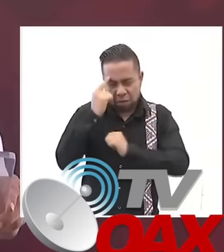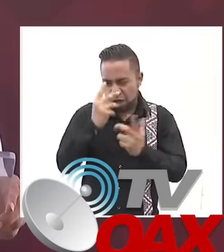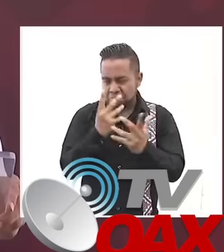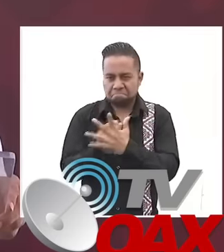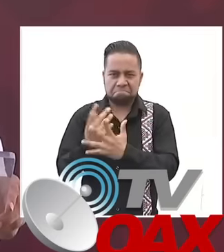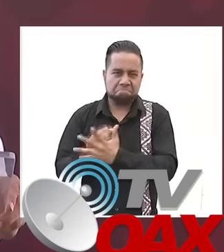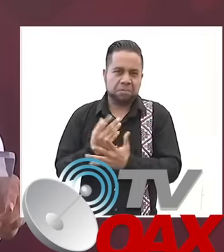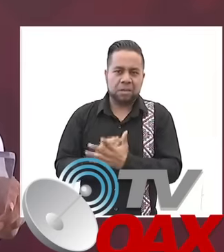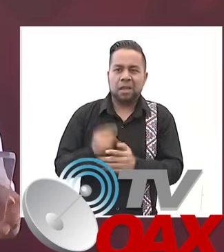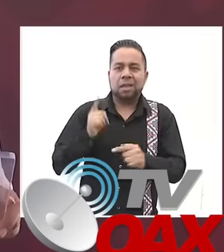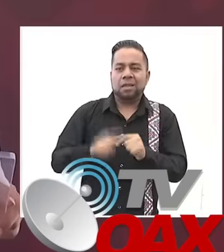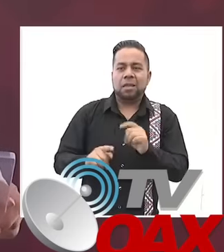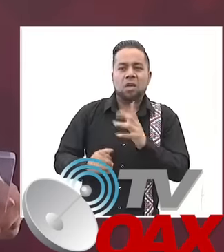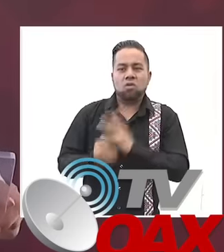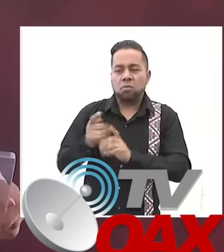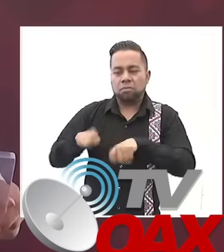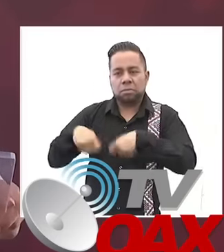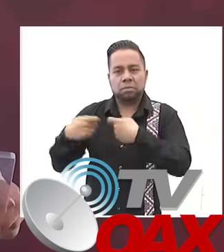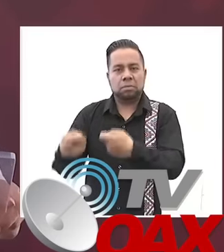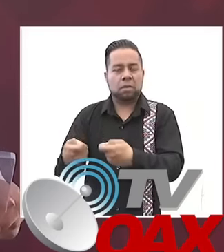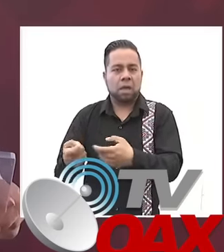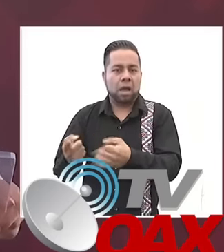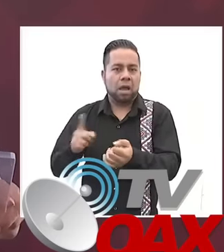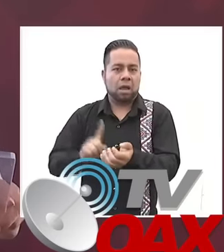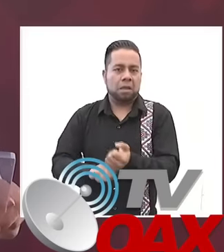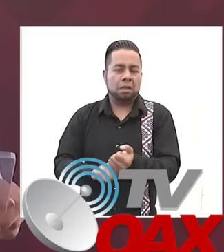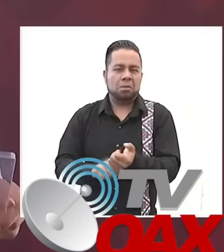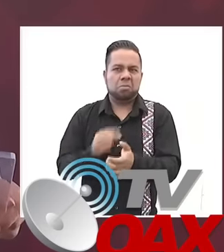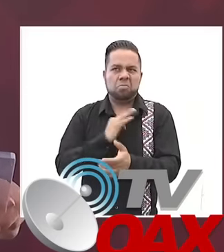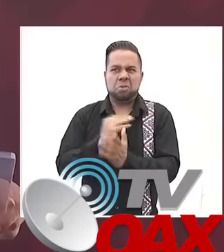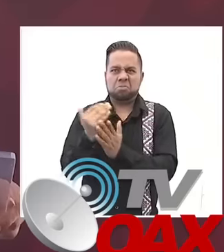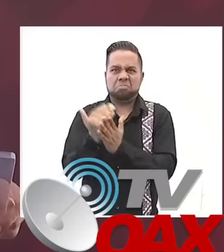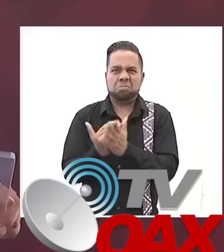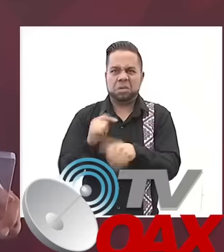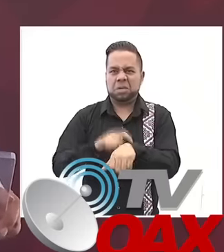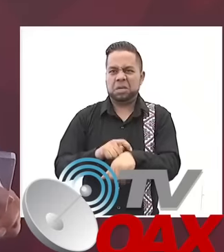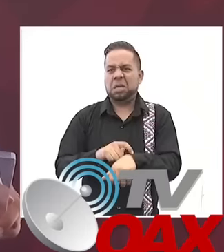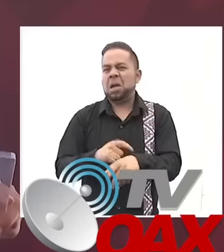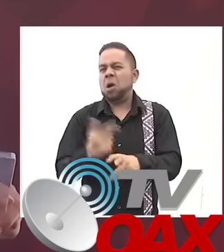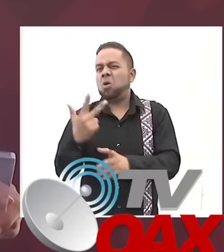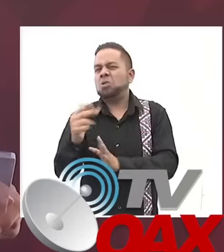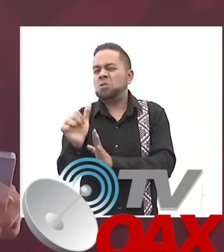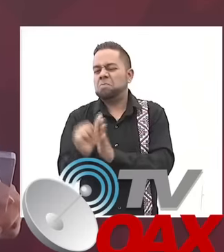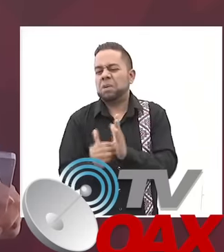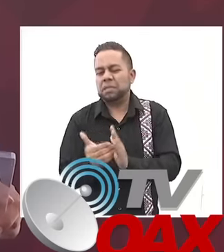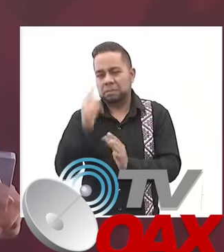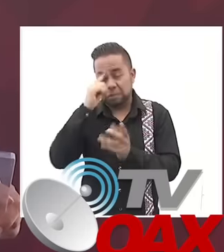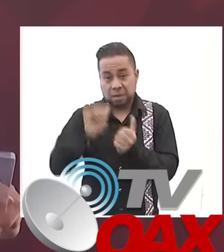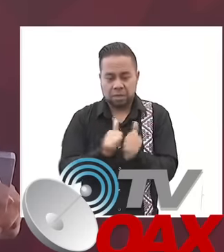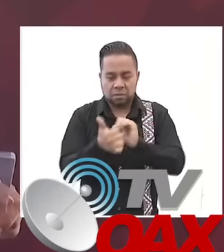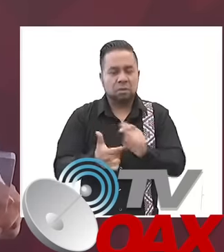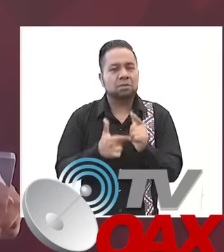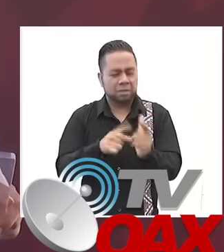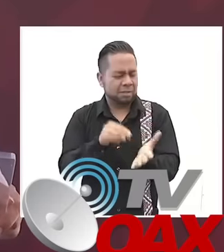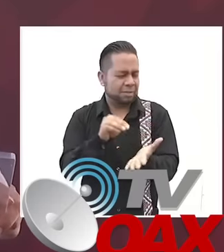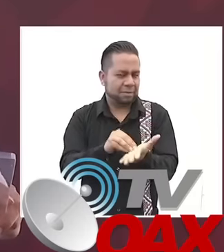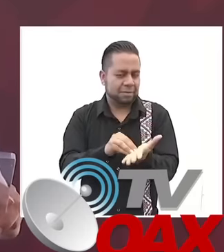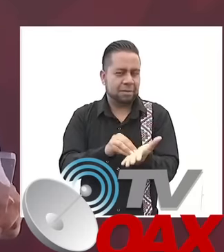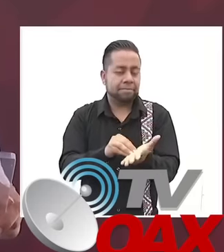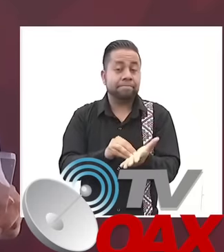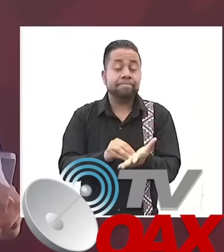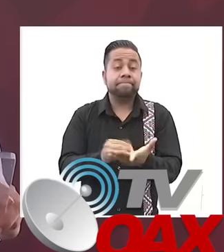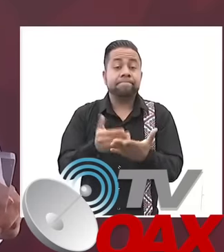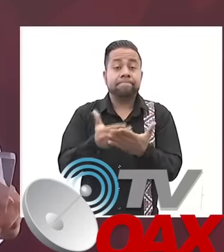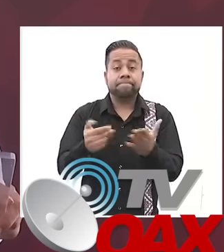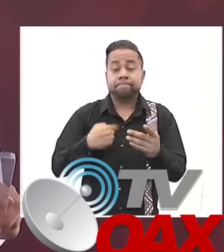me sustituya dentro de menos de 8 meses. La transformación va a continuar y le vamos